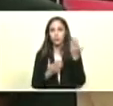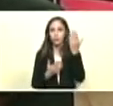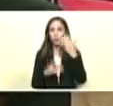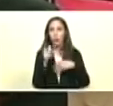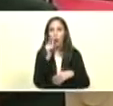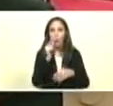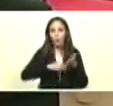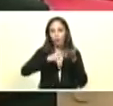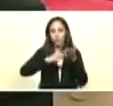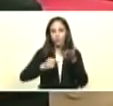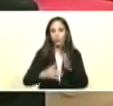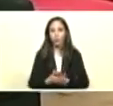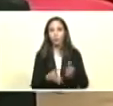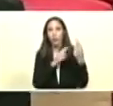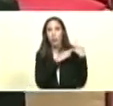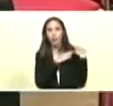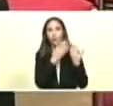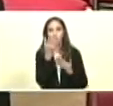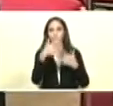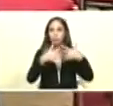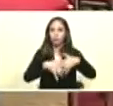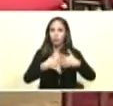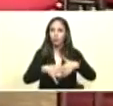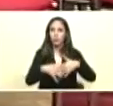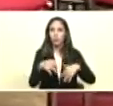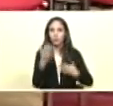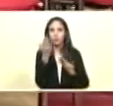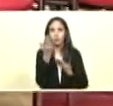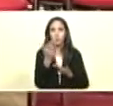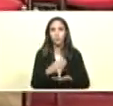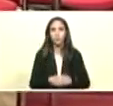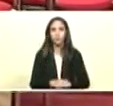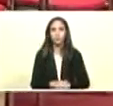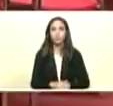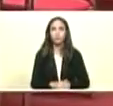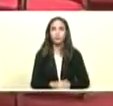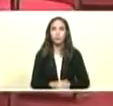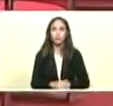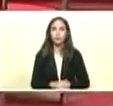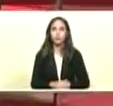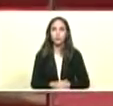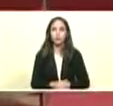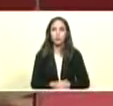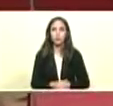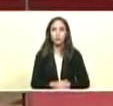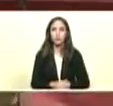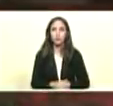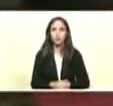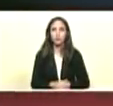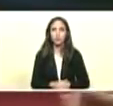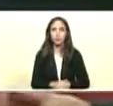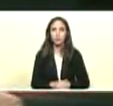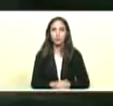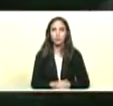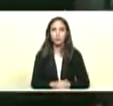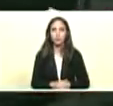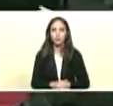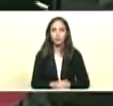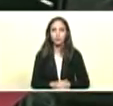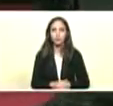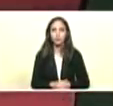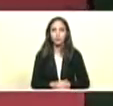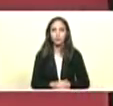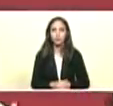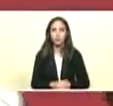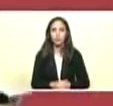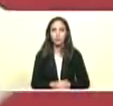NEM, el señor Fedor Bogorodsky. Y por la República Bolivariana de Venezuela,